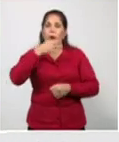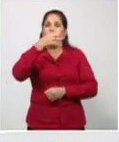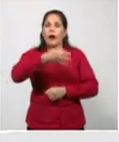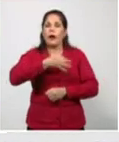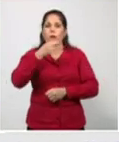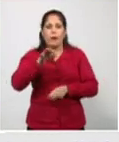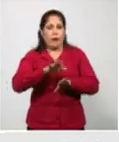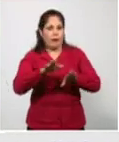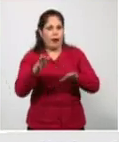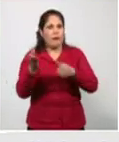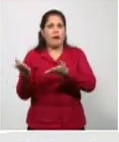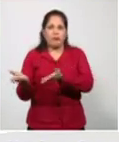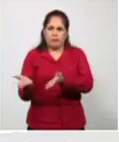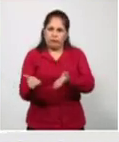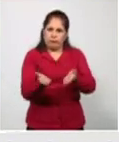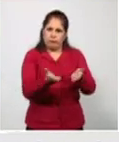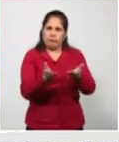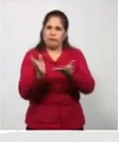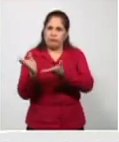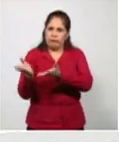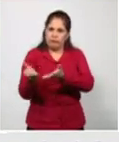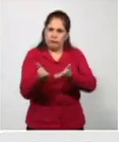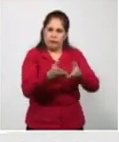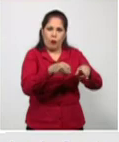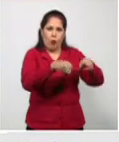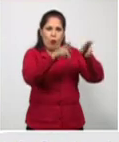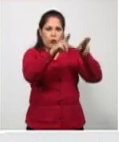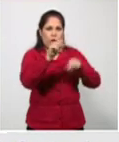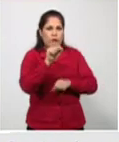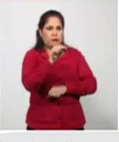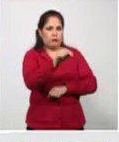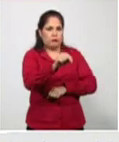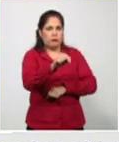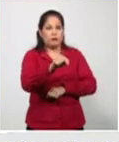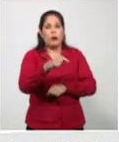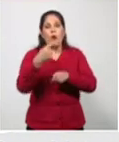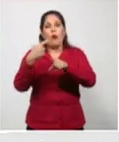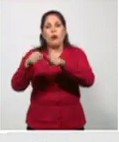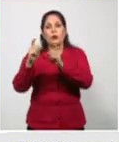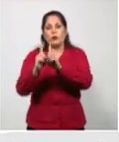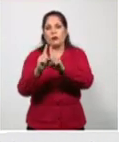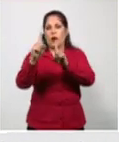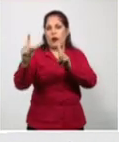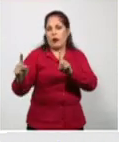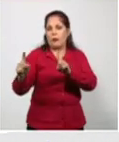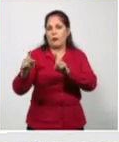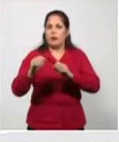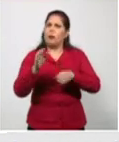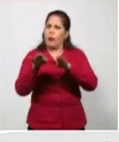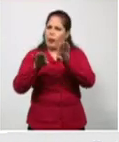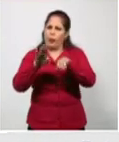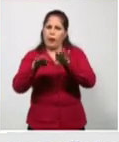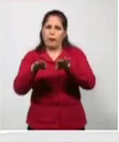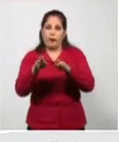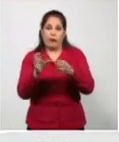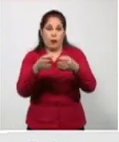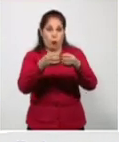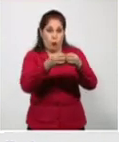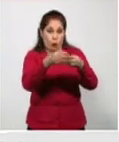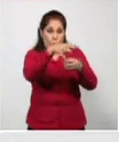habían recibido ya y habían ido para los centros de aislamiento o para el hotel los pasajeros que